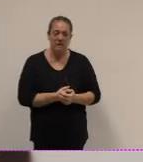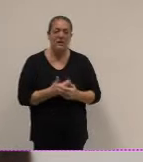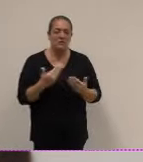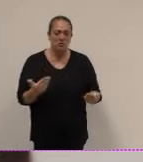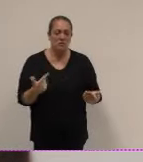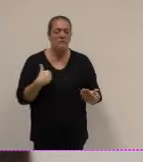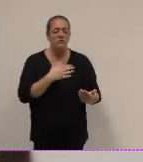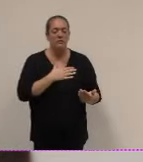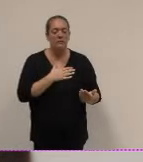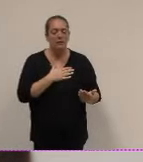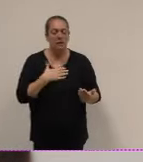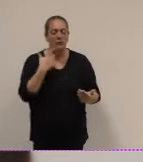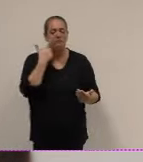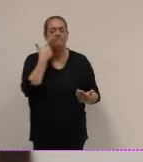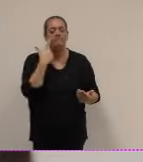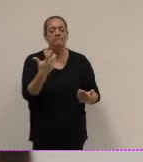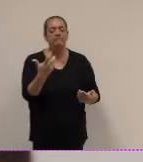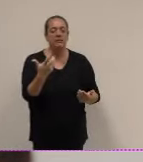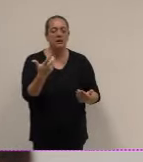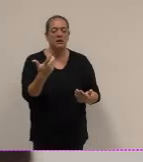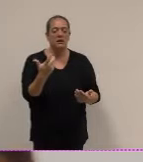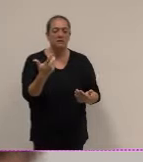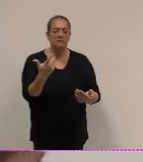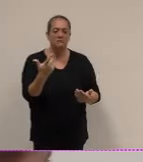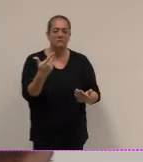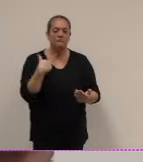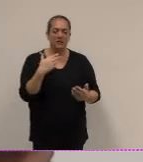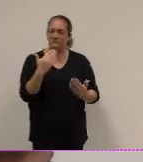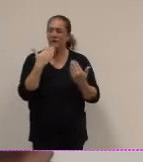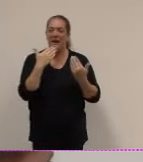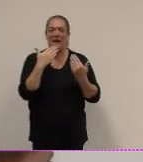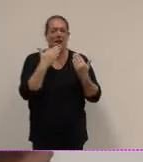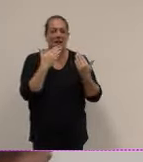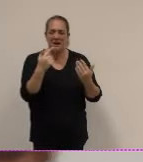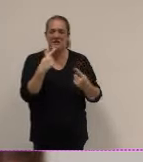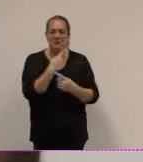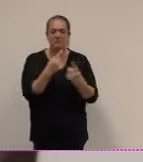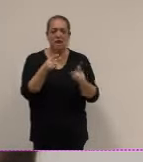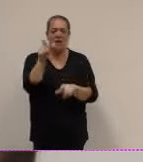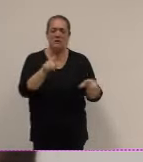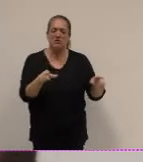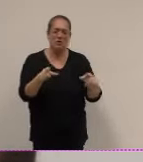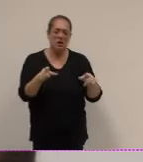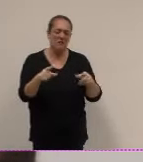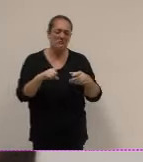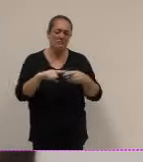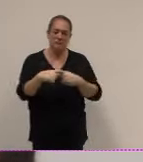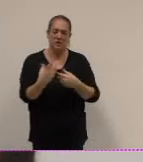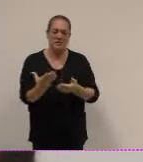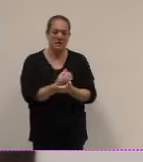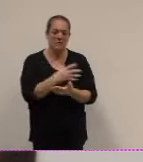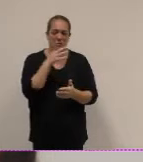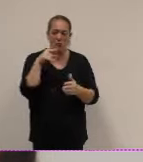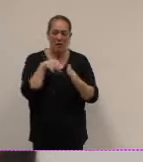quiero resaltar esa gratitud a todos los que han de alguna manera han participado en la gestión de